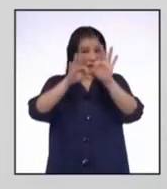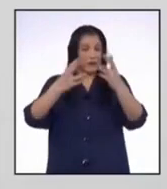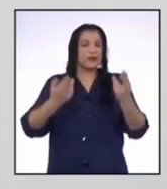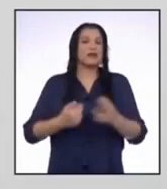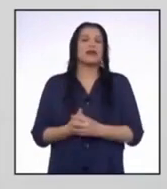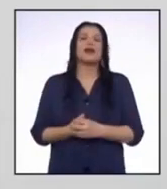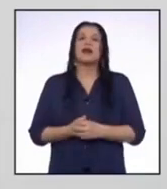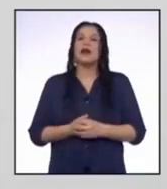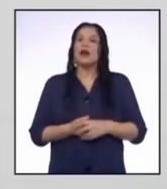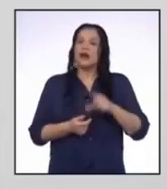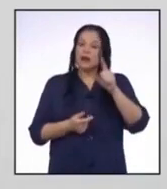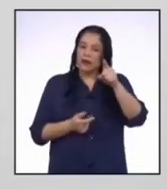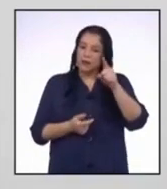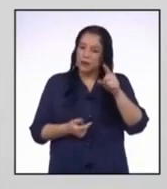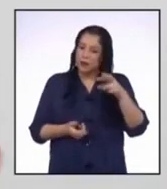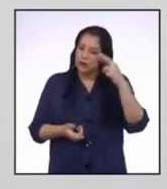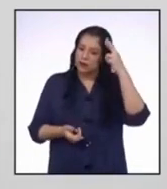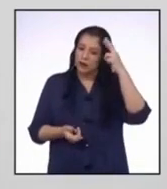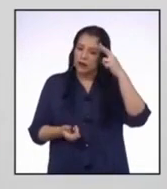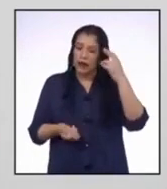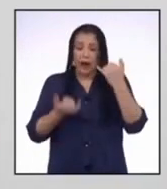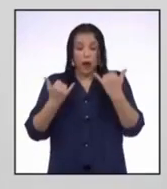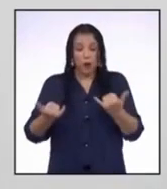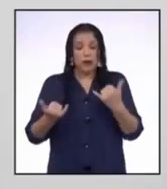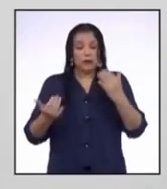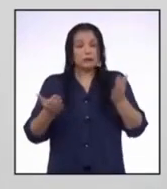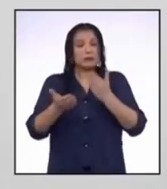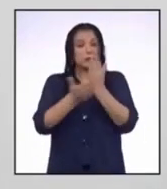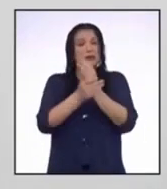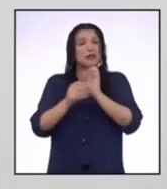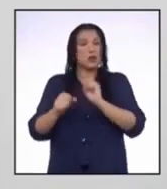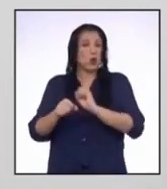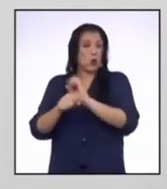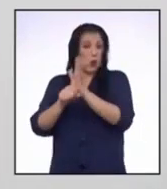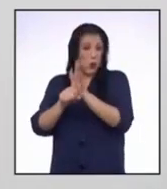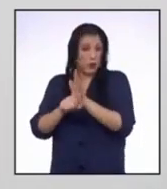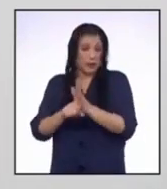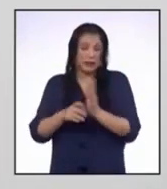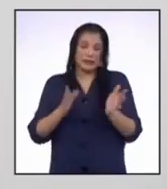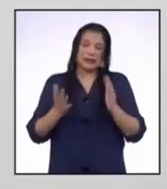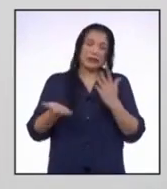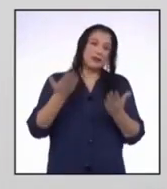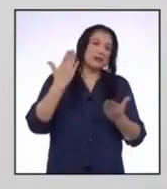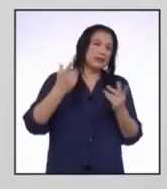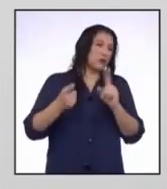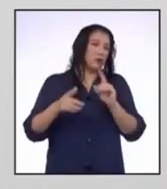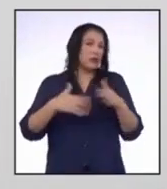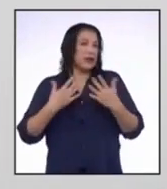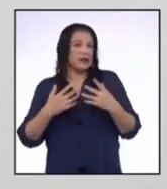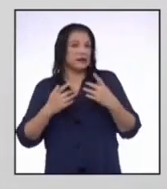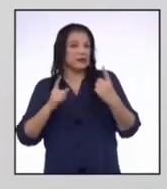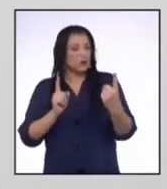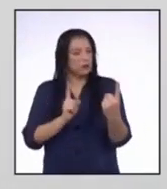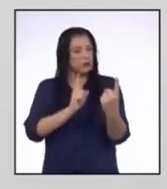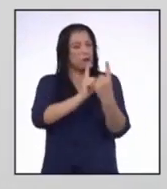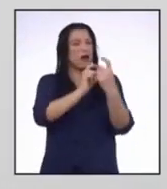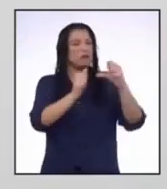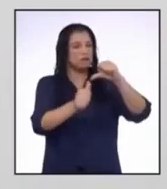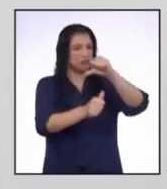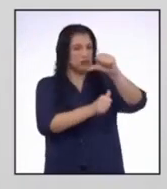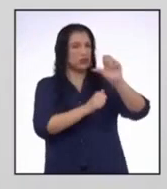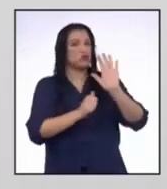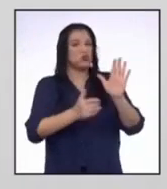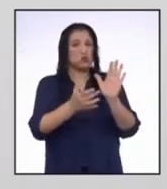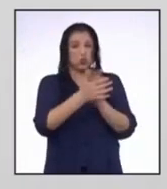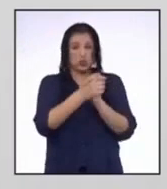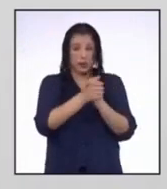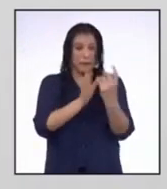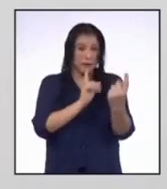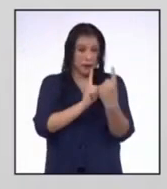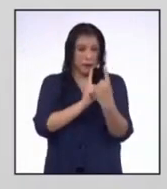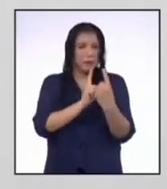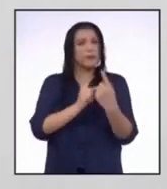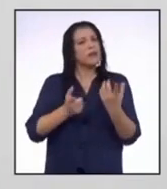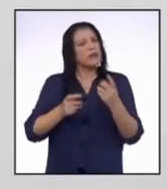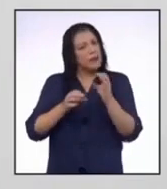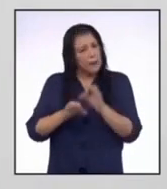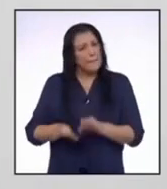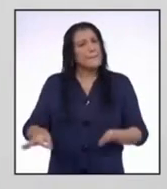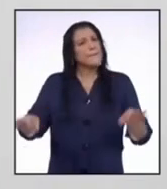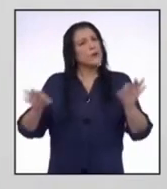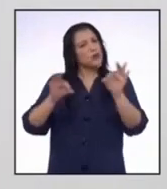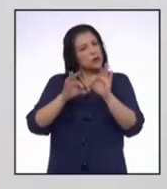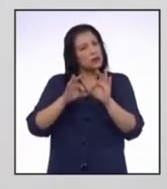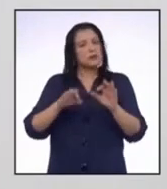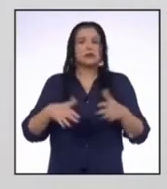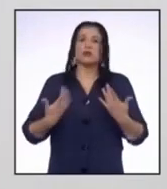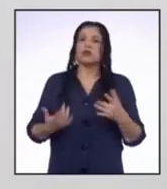esto que, a pesar de que la situación actual está interfiriendo en que puedas interactuar directamente con ellos, es importante que